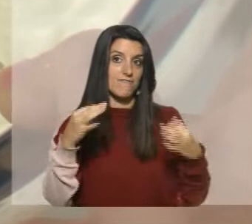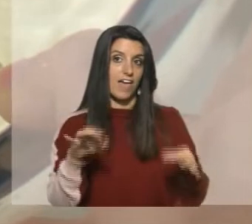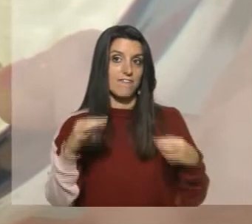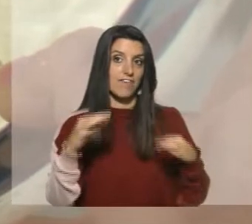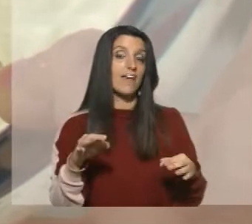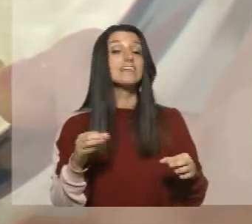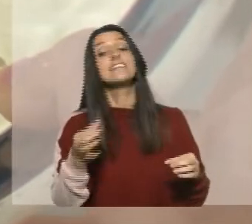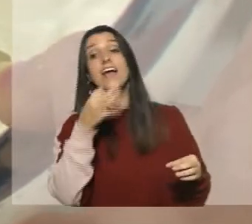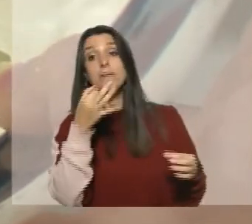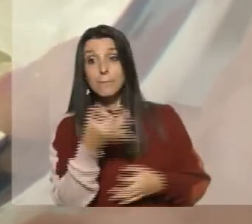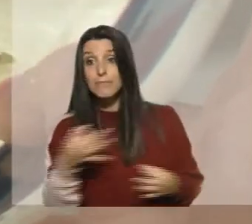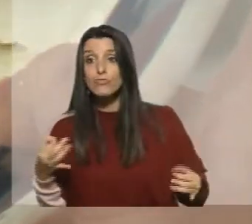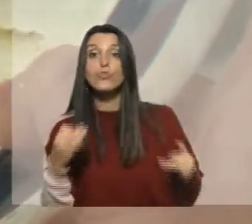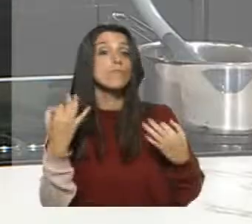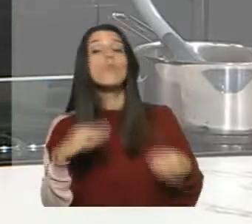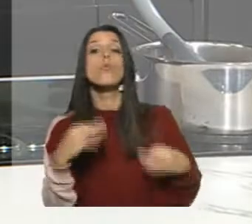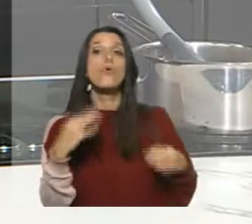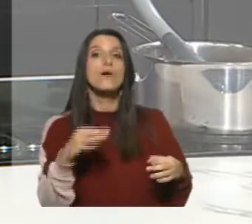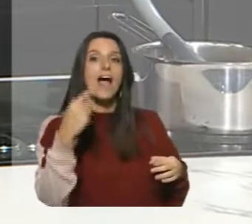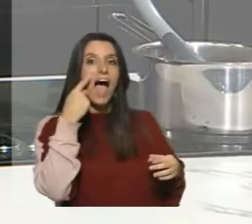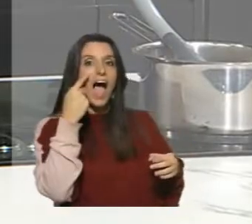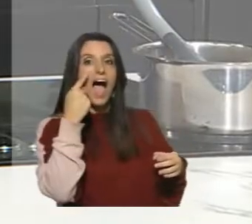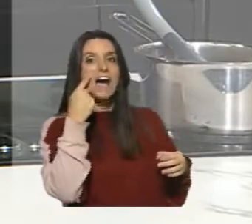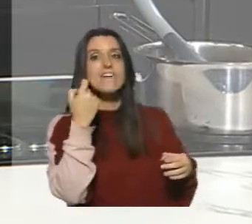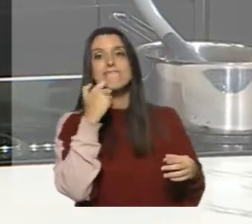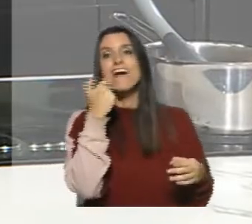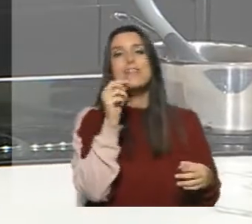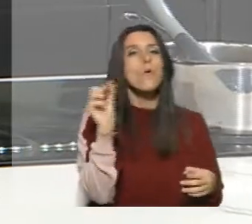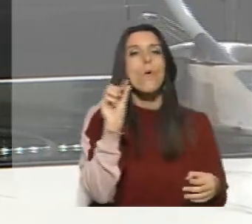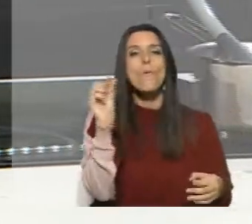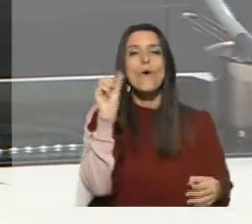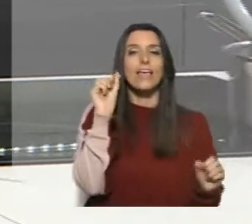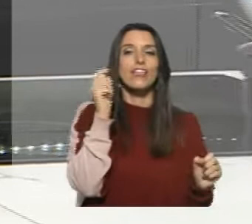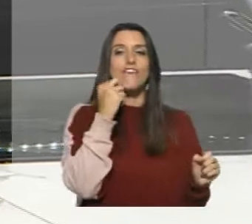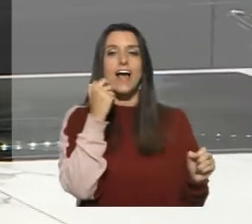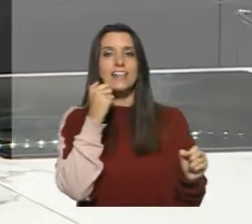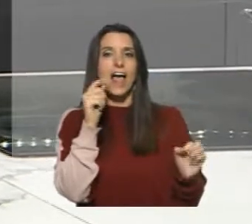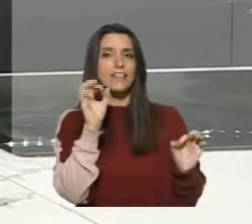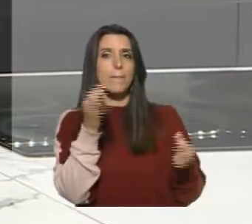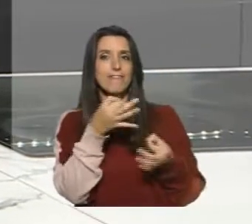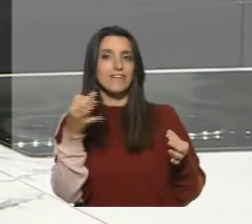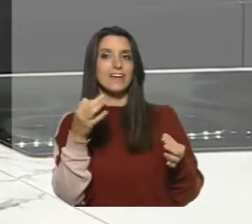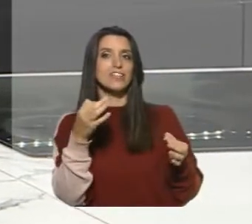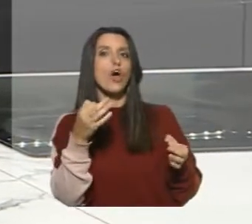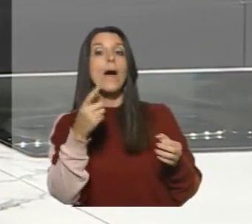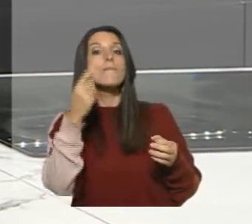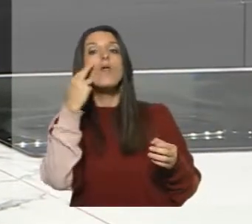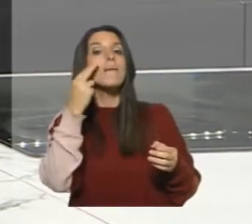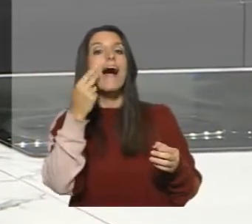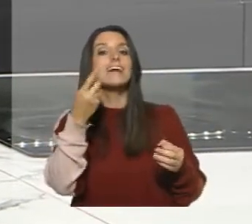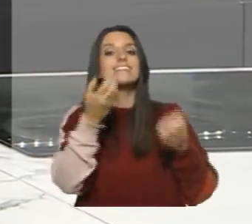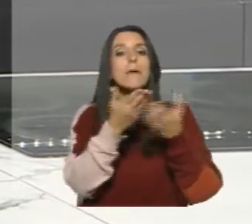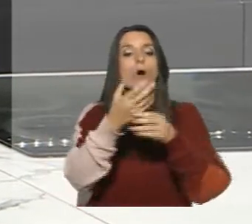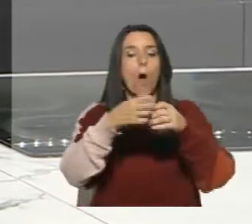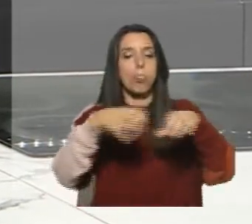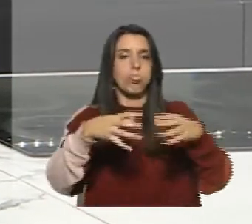quiere decir esto? Que está bárbaro. Que está precioso. Bien. A ver, déjame que la vea. Está si precioso. No le falta un pelín. Ah, no, está bien. No se cortó. Acá bien. El problema es que no se corte. Bien,